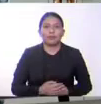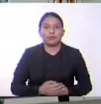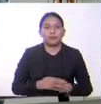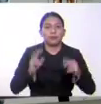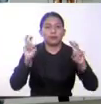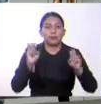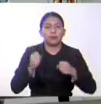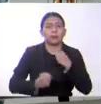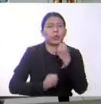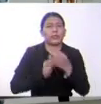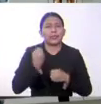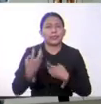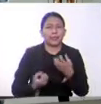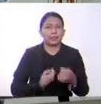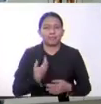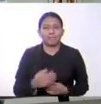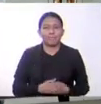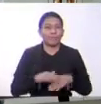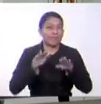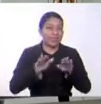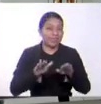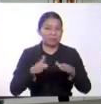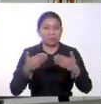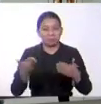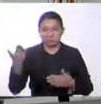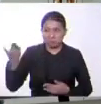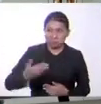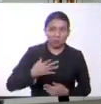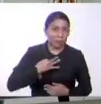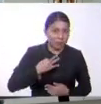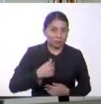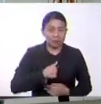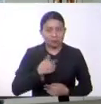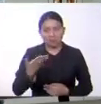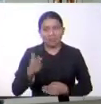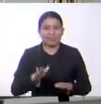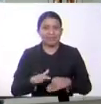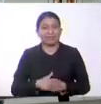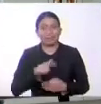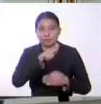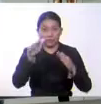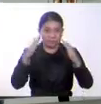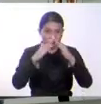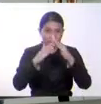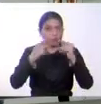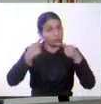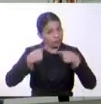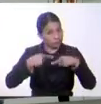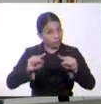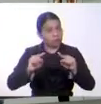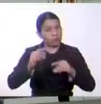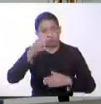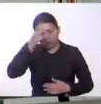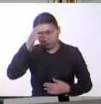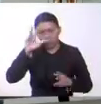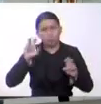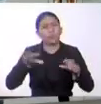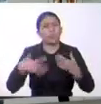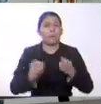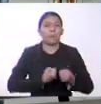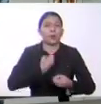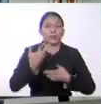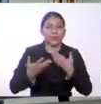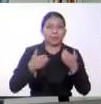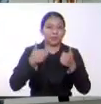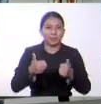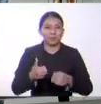la poesía. Gracias, Francisco, por esta invitación. A todos en casita, sigamos conociendo más sobre poesía. Bien,